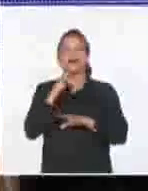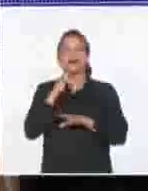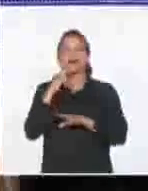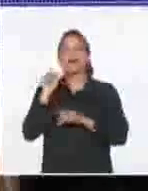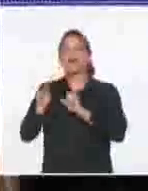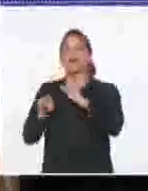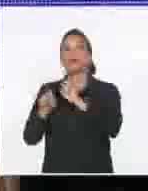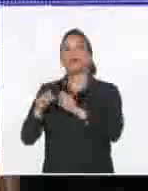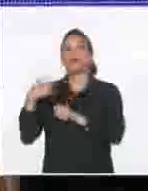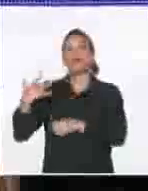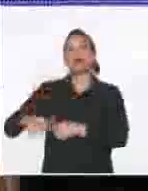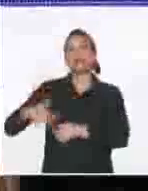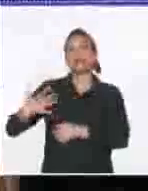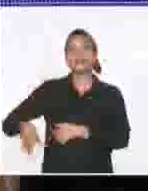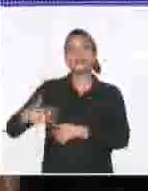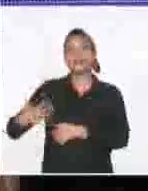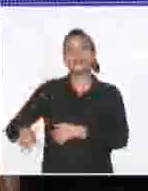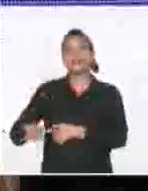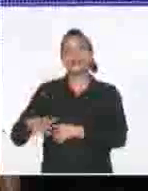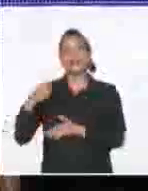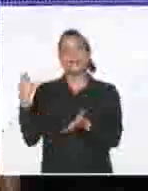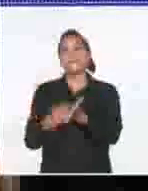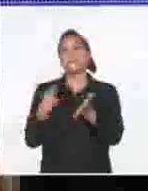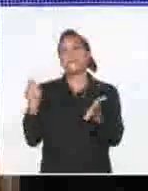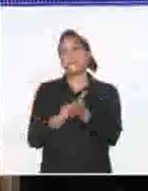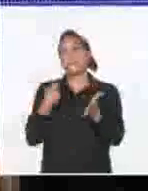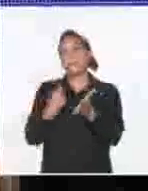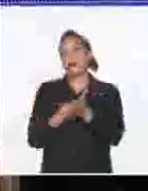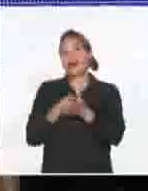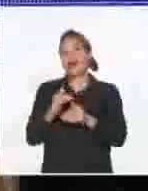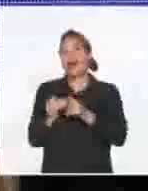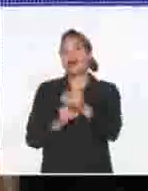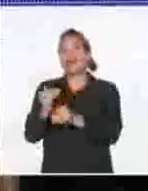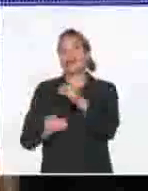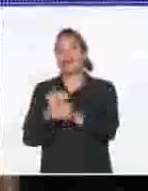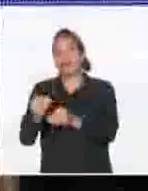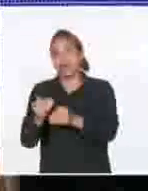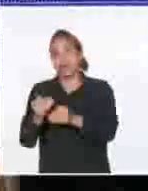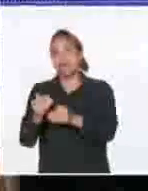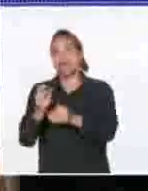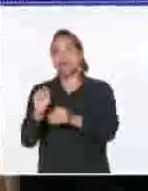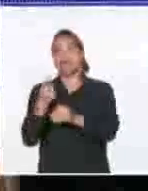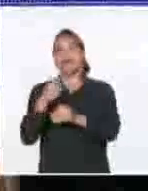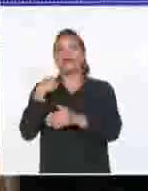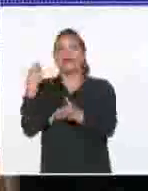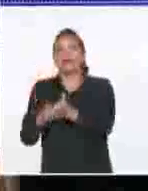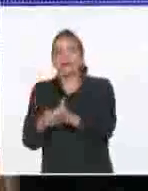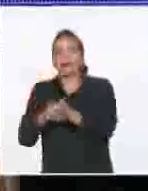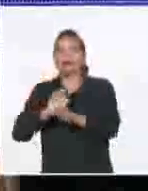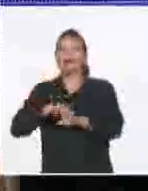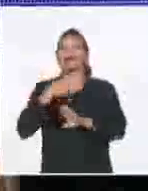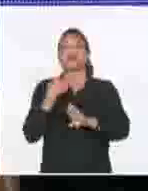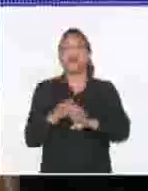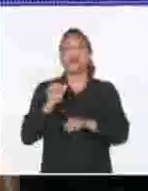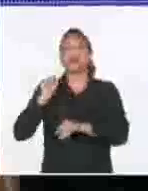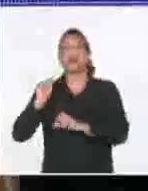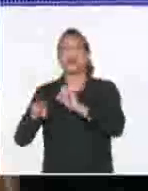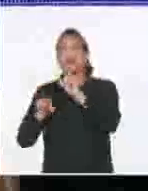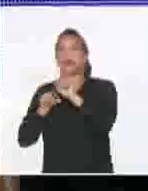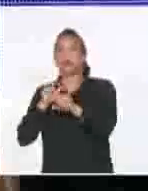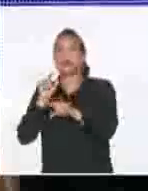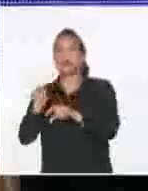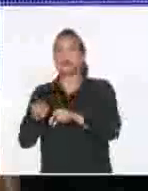mercado, tiene que hacerlo pagando por adelantado, tiene que hacerlo sin acceso a créditos